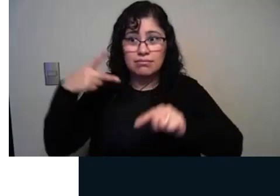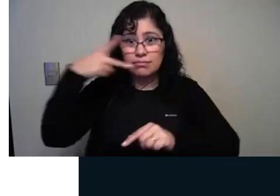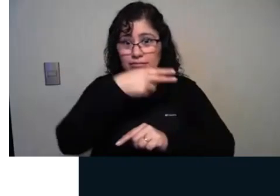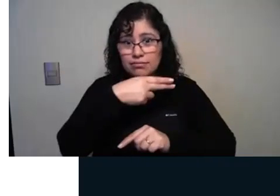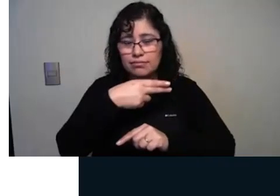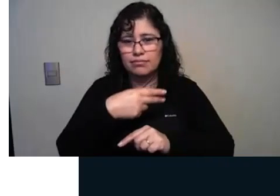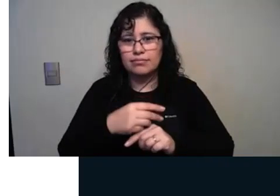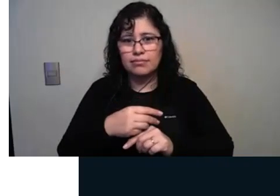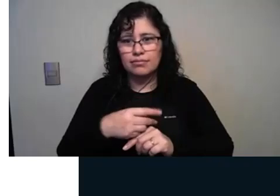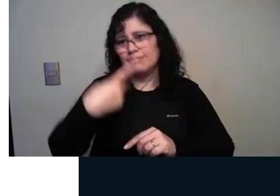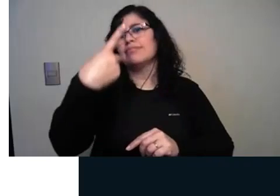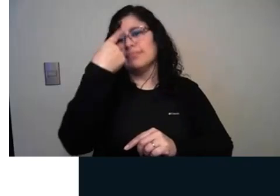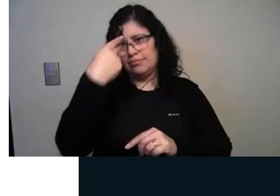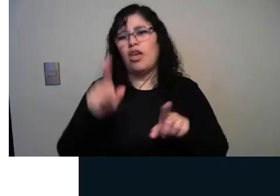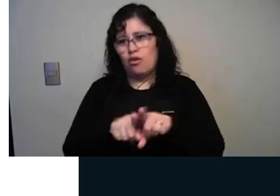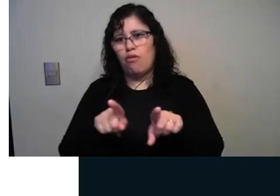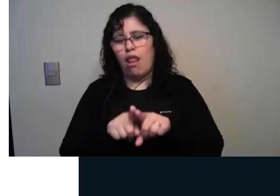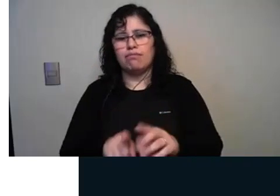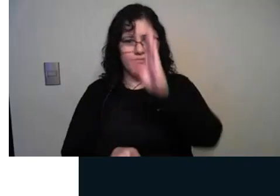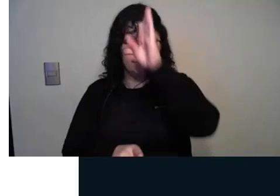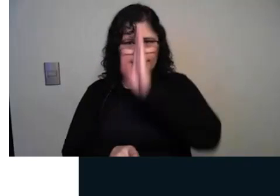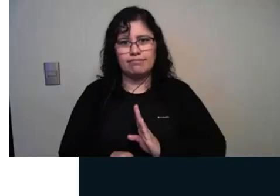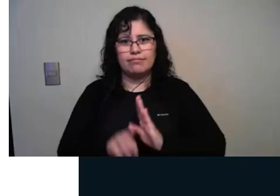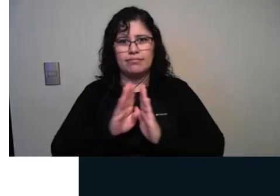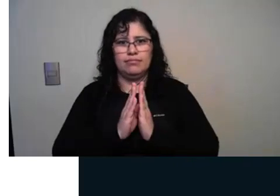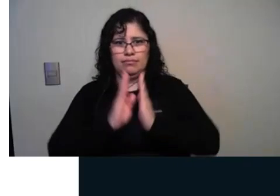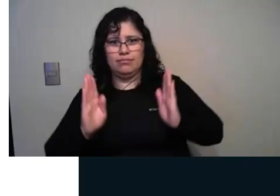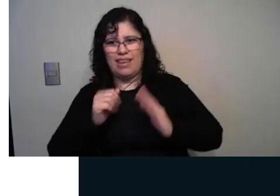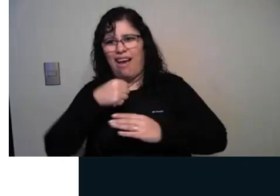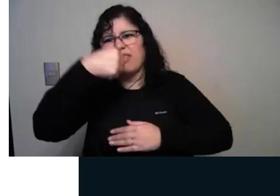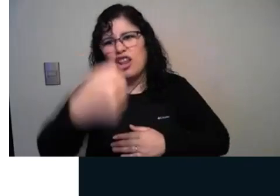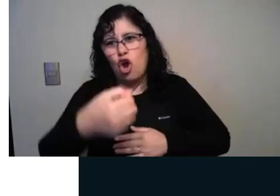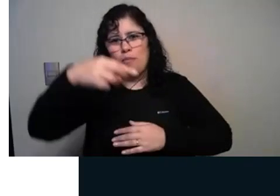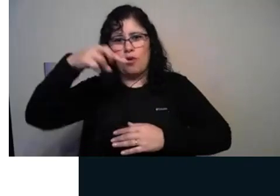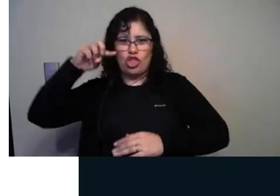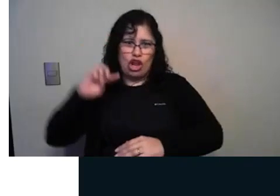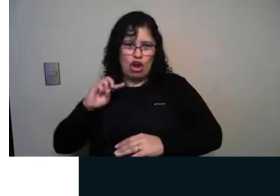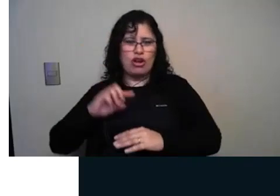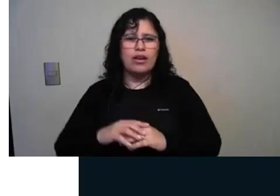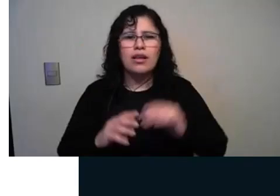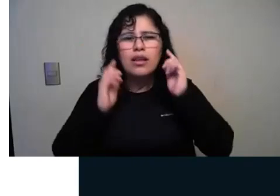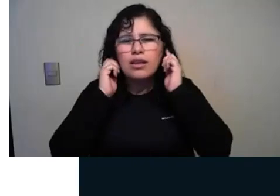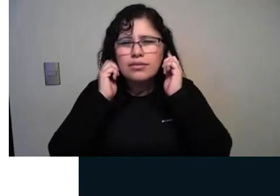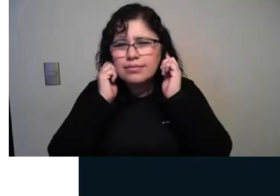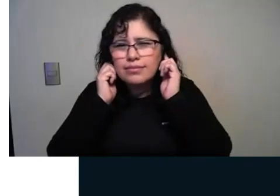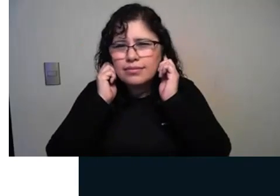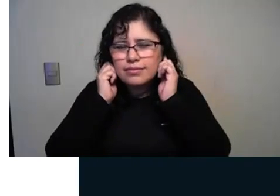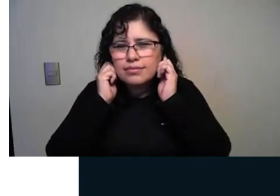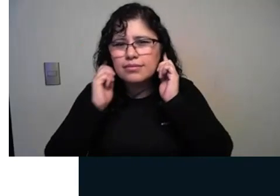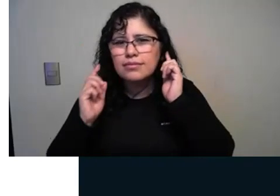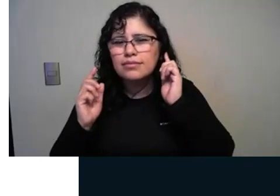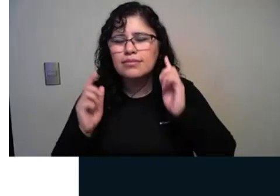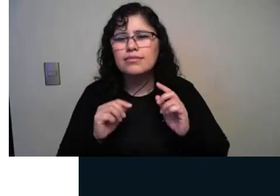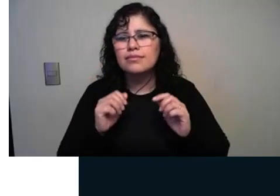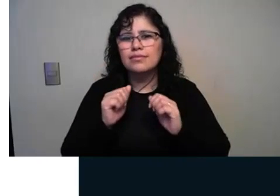prácticamente sagital, ¿cierto? Aquí tenemos esto anterior, esto posterior. Ahí observamos lo que es el